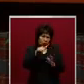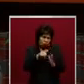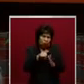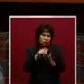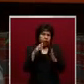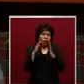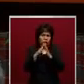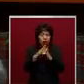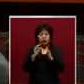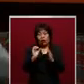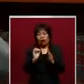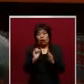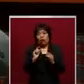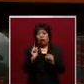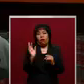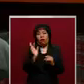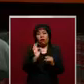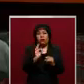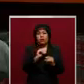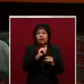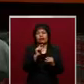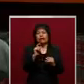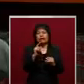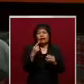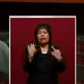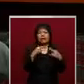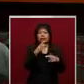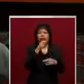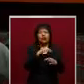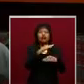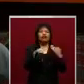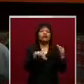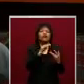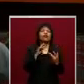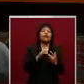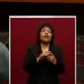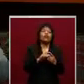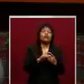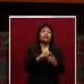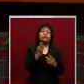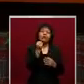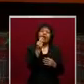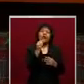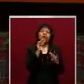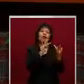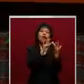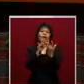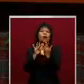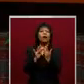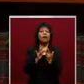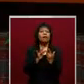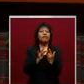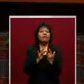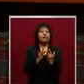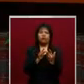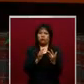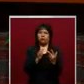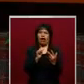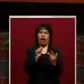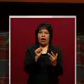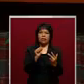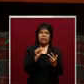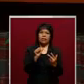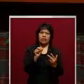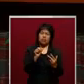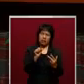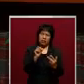Y que si el maestro dijo, nos conectamos todos a las 9, eso es sincrónico. Asincrónico es que el alumno